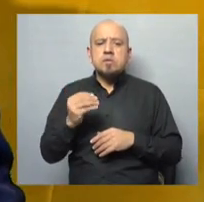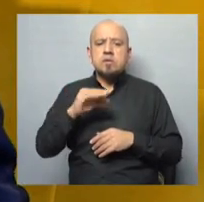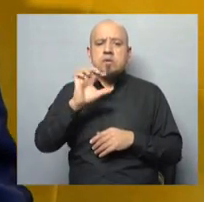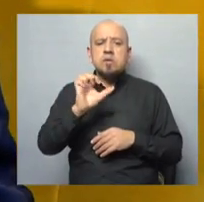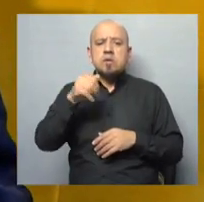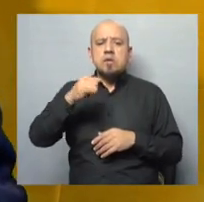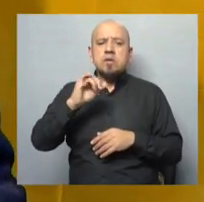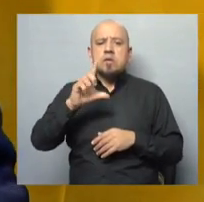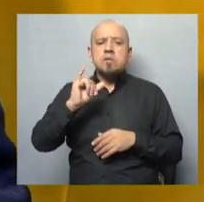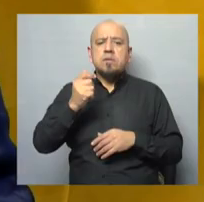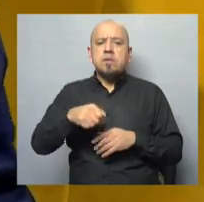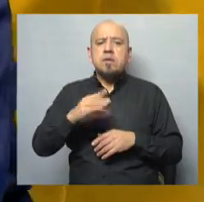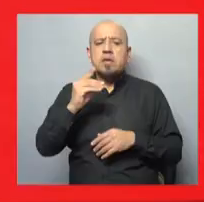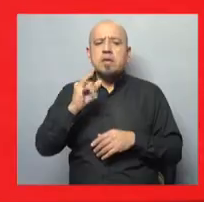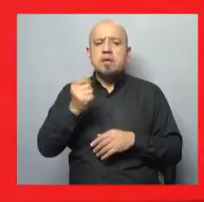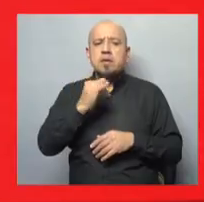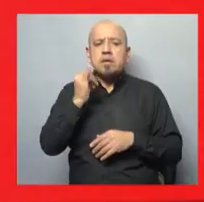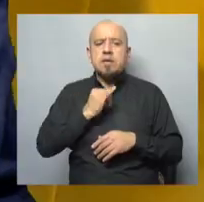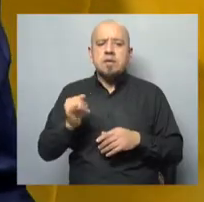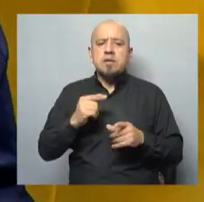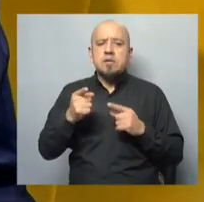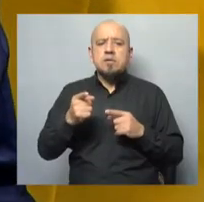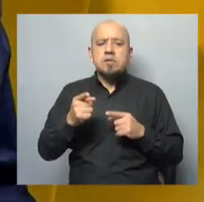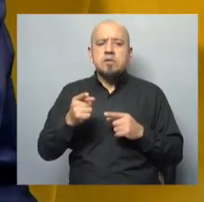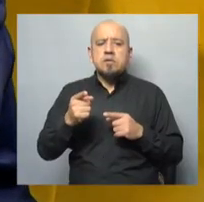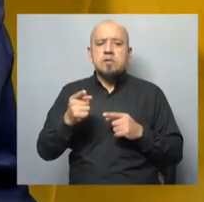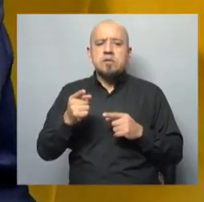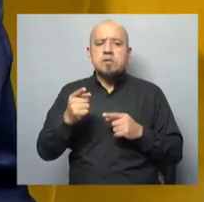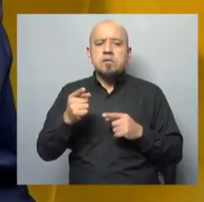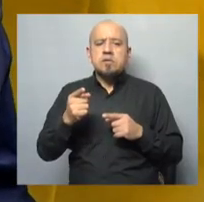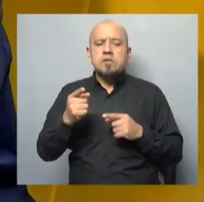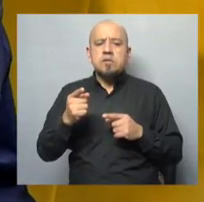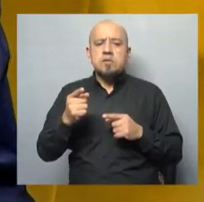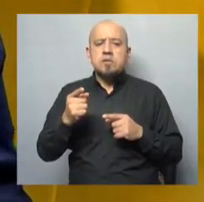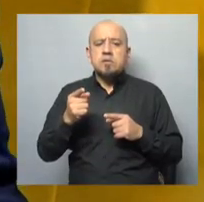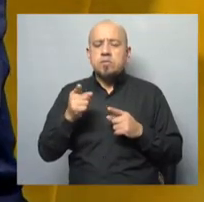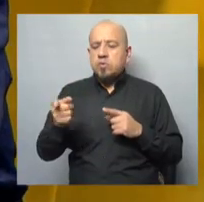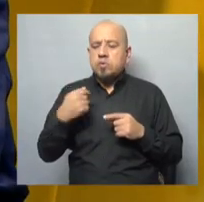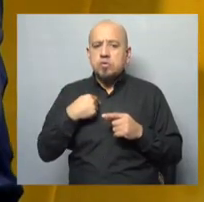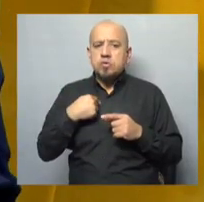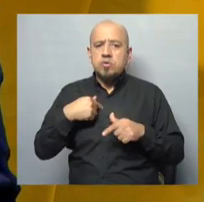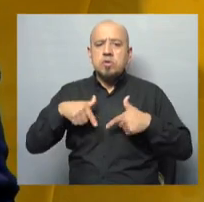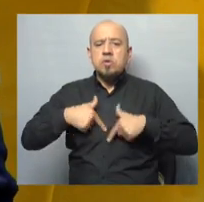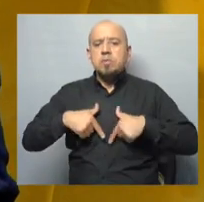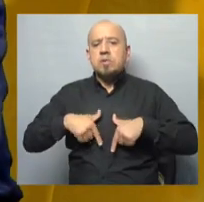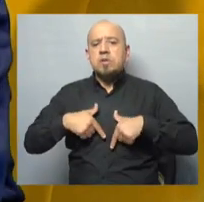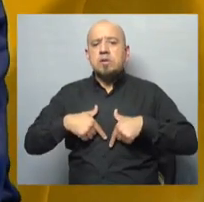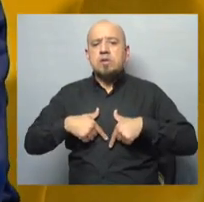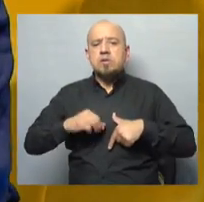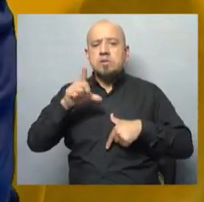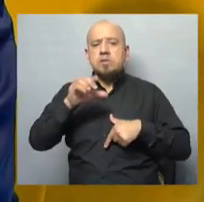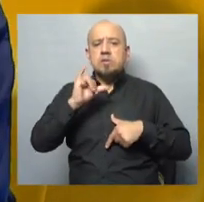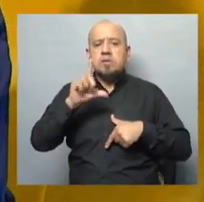y consentidas y consentidas y fuimos tweets y fue en aquel momento la ministra lilian kechichián